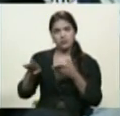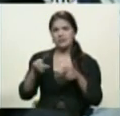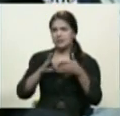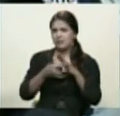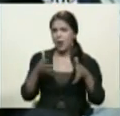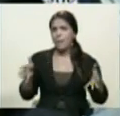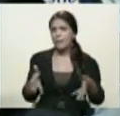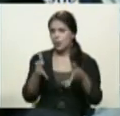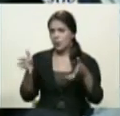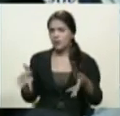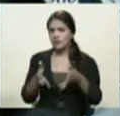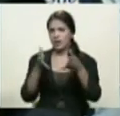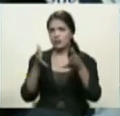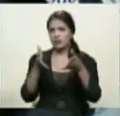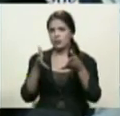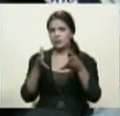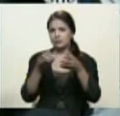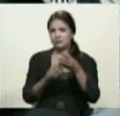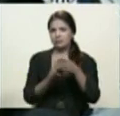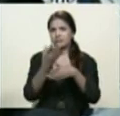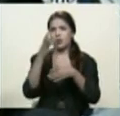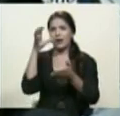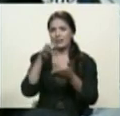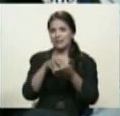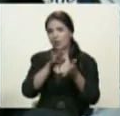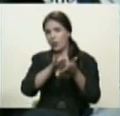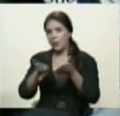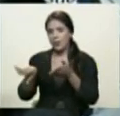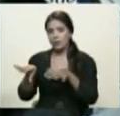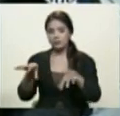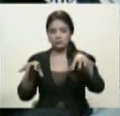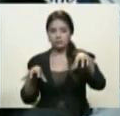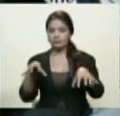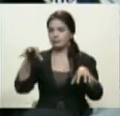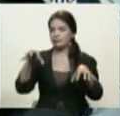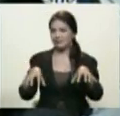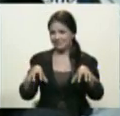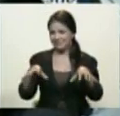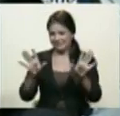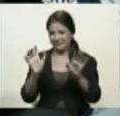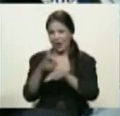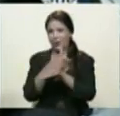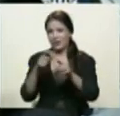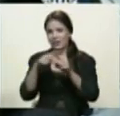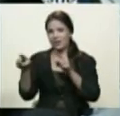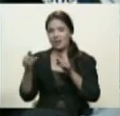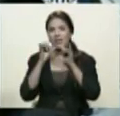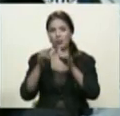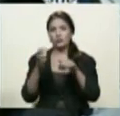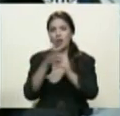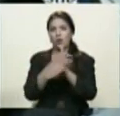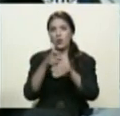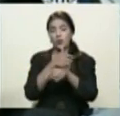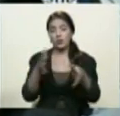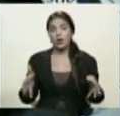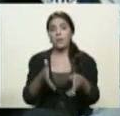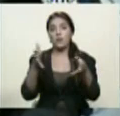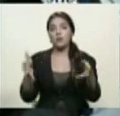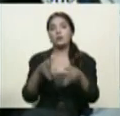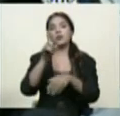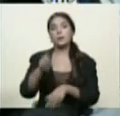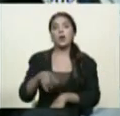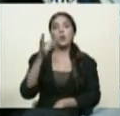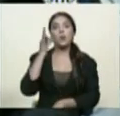de algún modo la conformación de un estado paralelo que un poco el que según denuncia el gobierno está promoviendo también